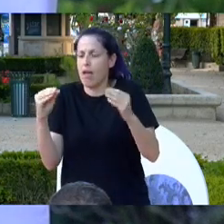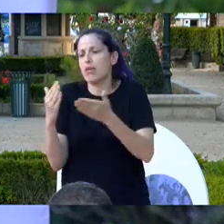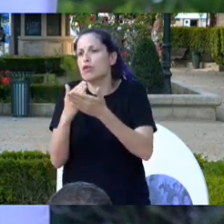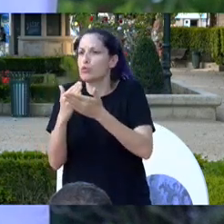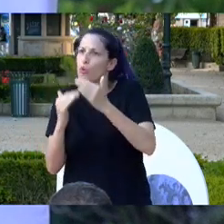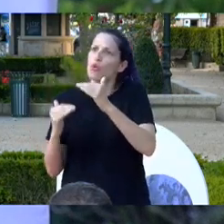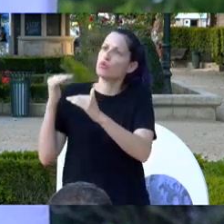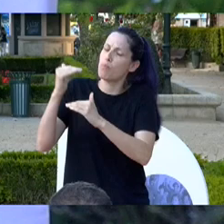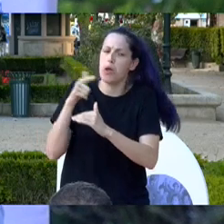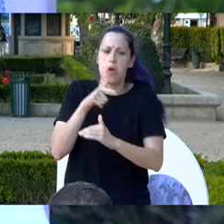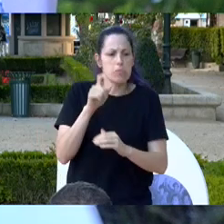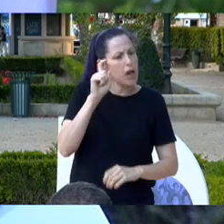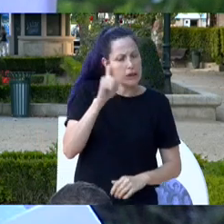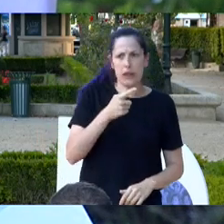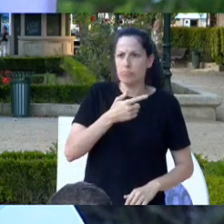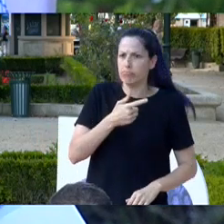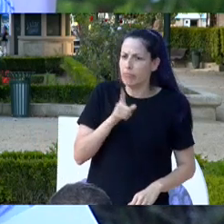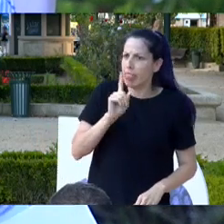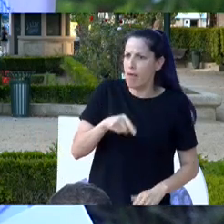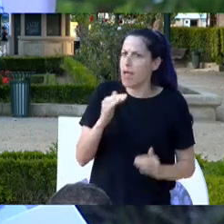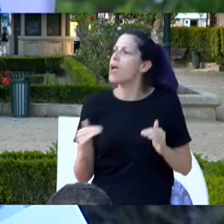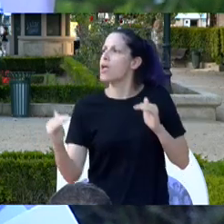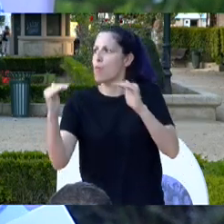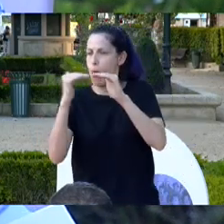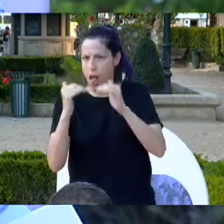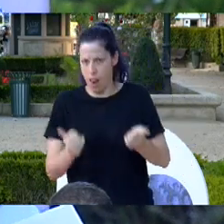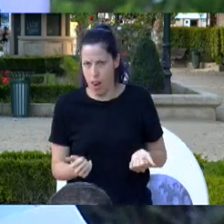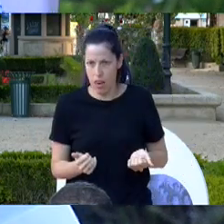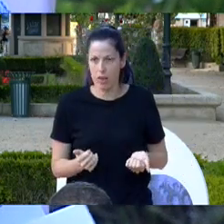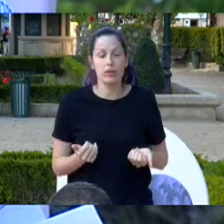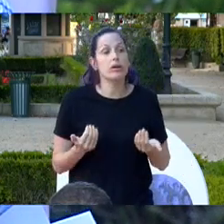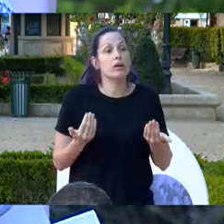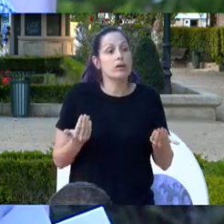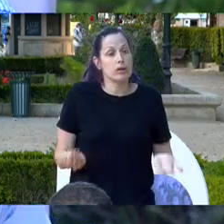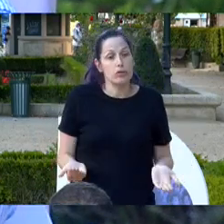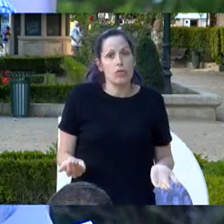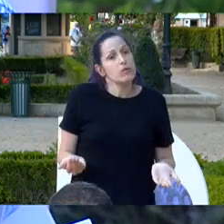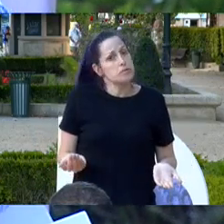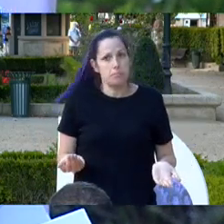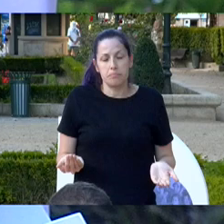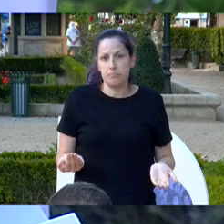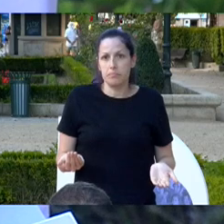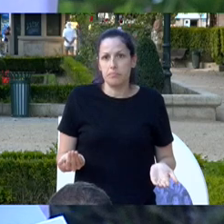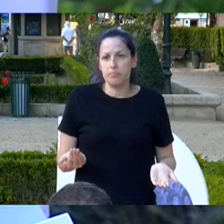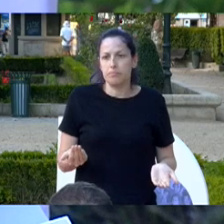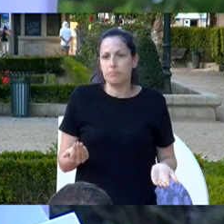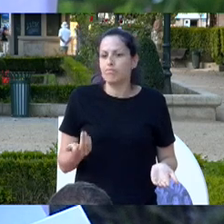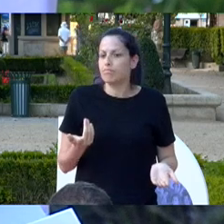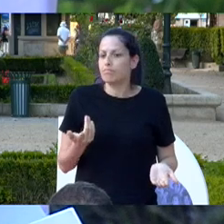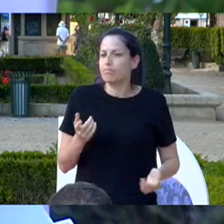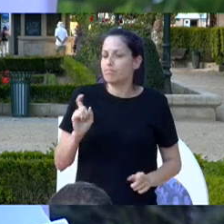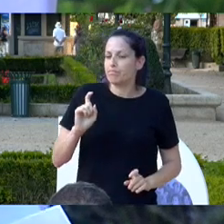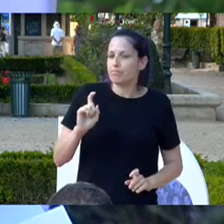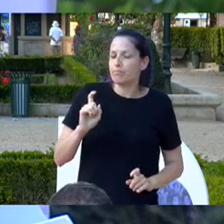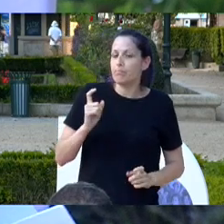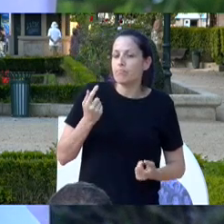quere estudiar unha carreira superior. E entón, en aquel, bueno, non faltaban, por suposto, frente as que a seguían